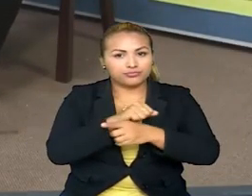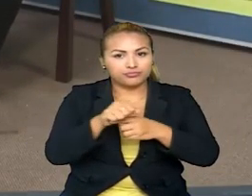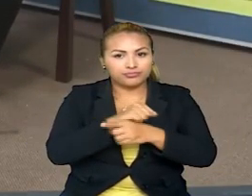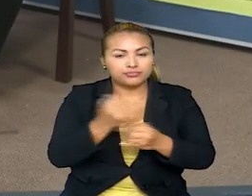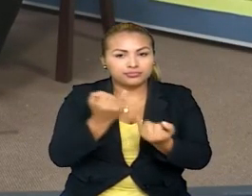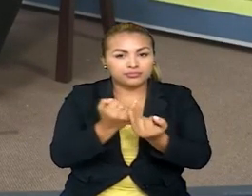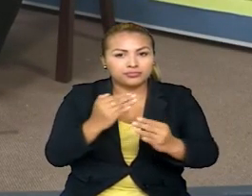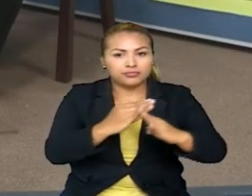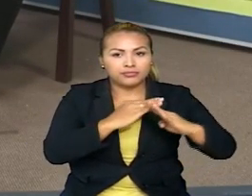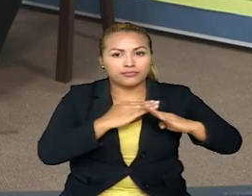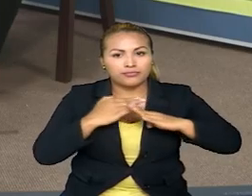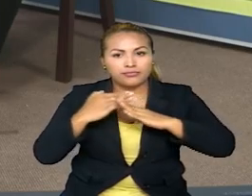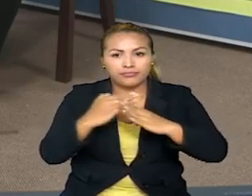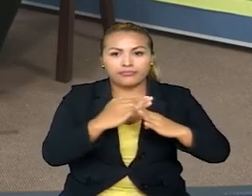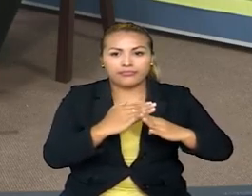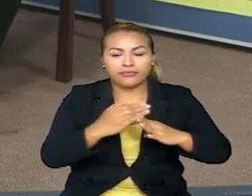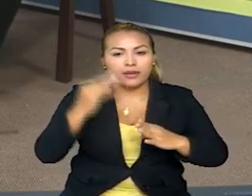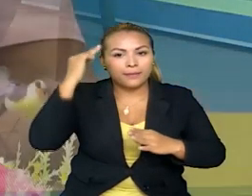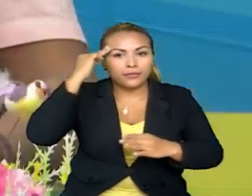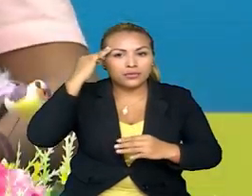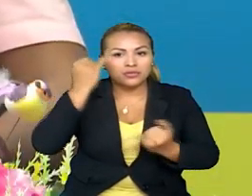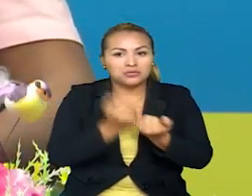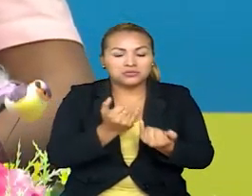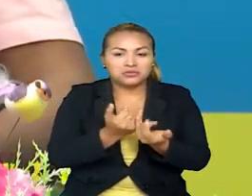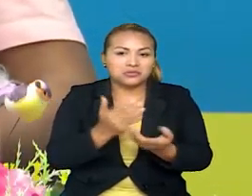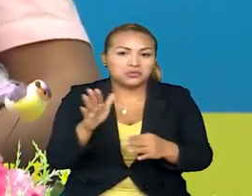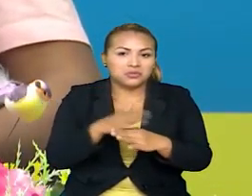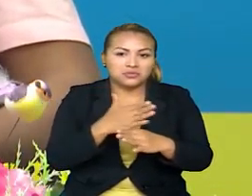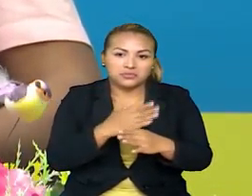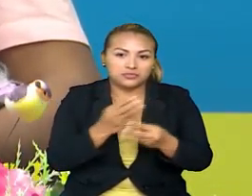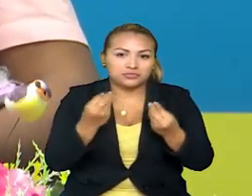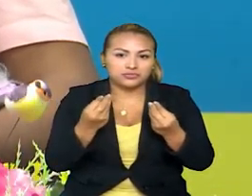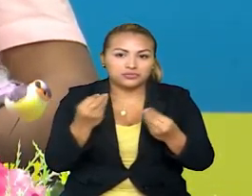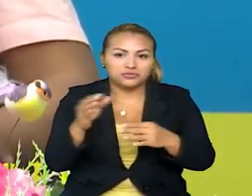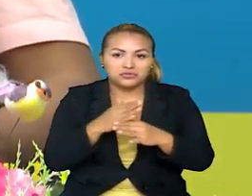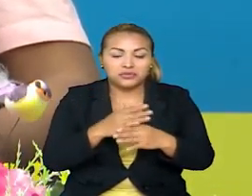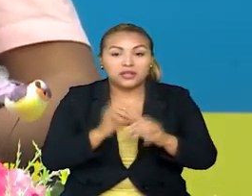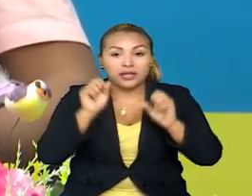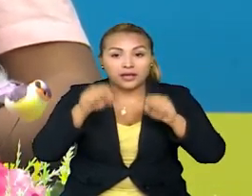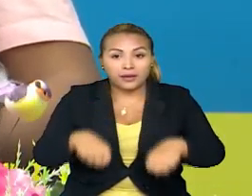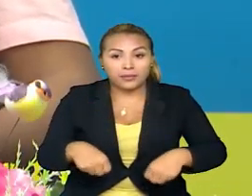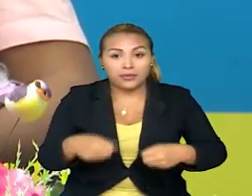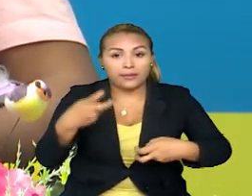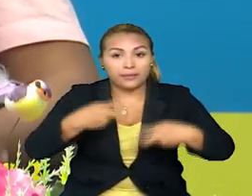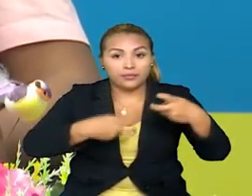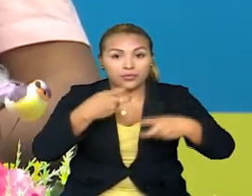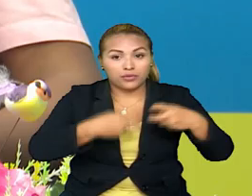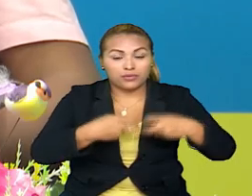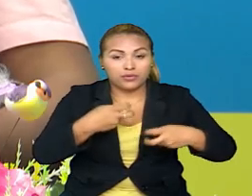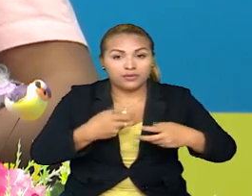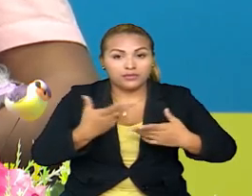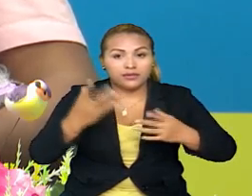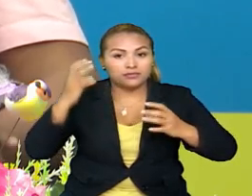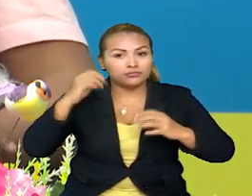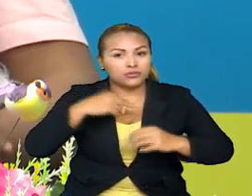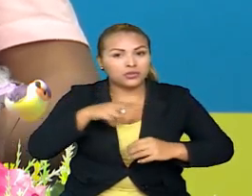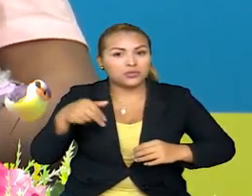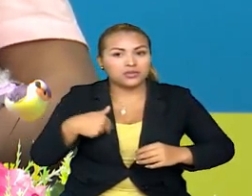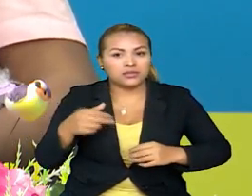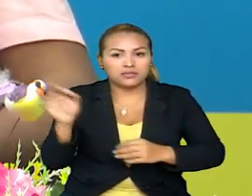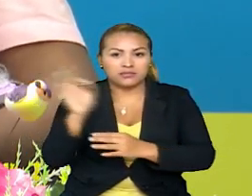prevenir enfermedades mentales como el alzhéimer u otro tipo de enfermedad que nos puede afectar en nuestro estilo de